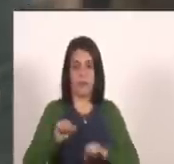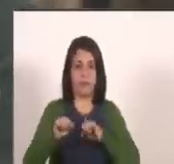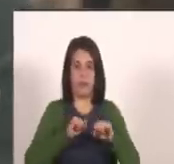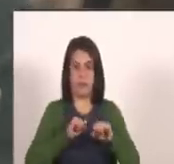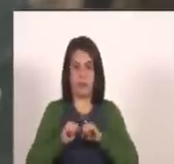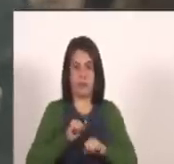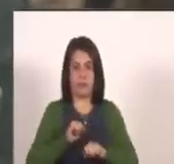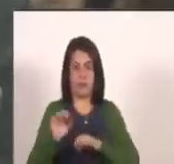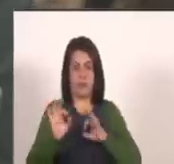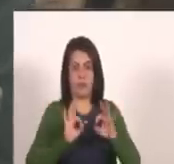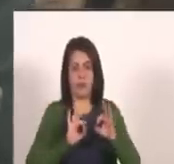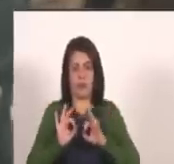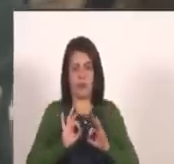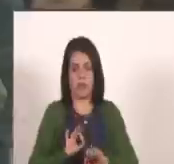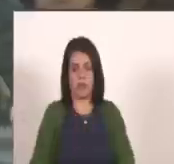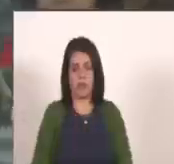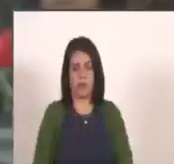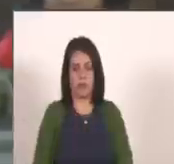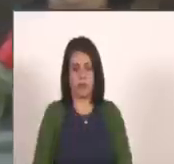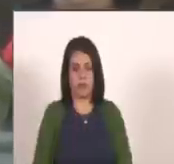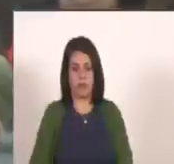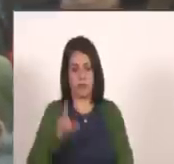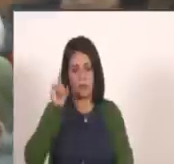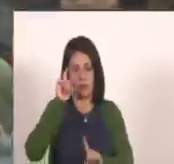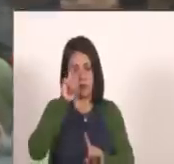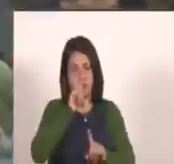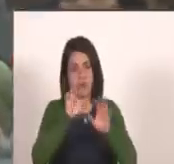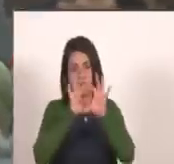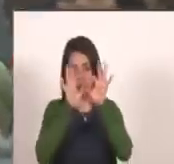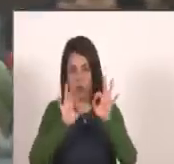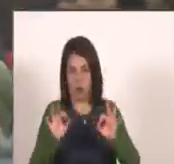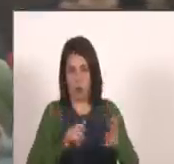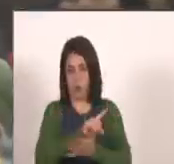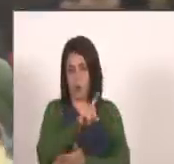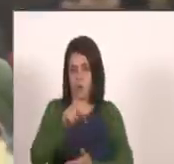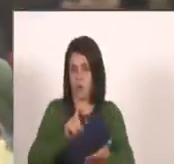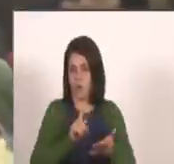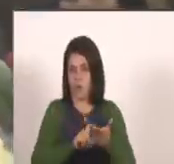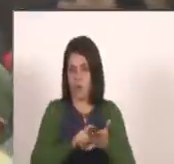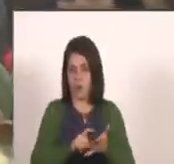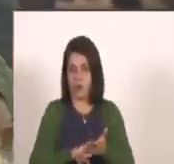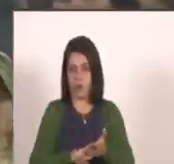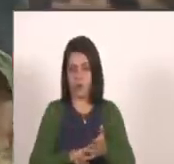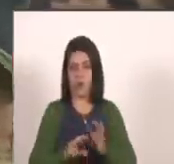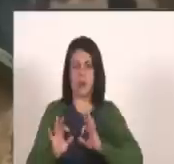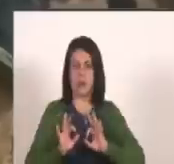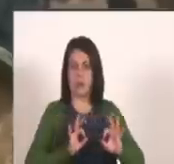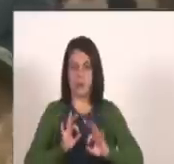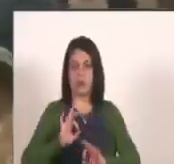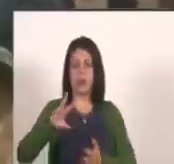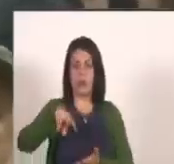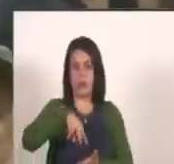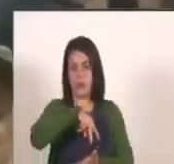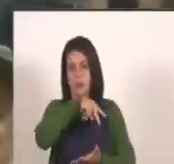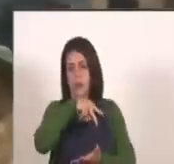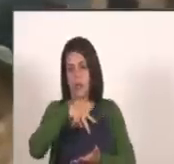En el movimiento de teatro impartimos de modo complementario actuación,